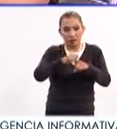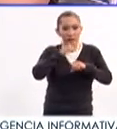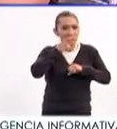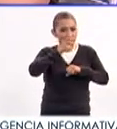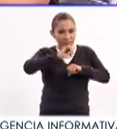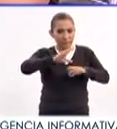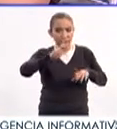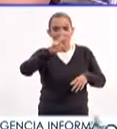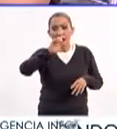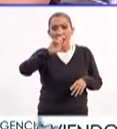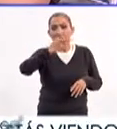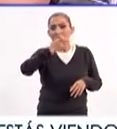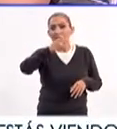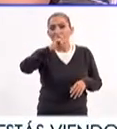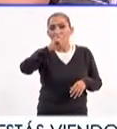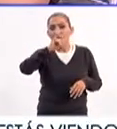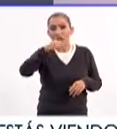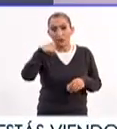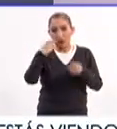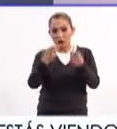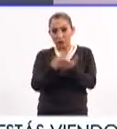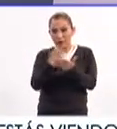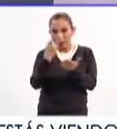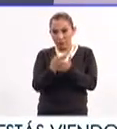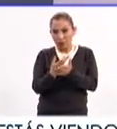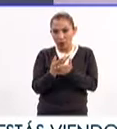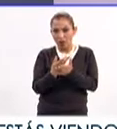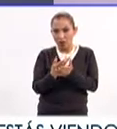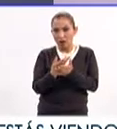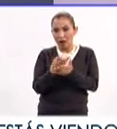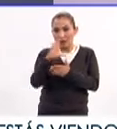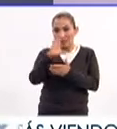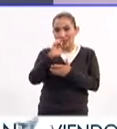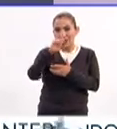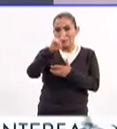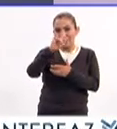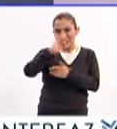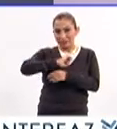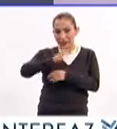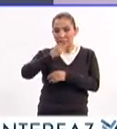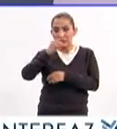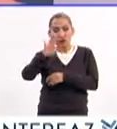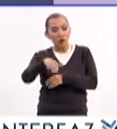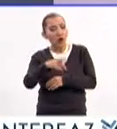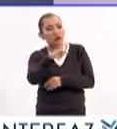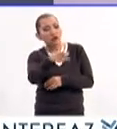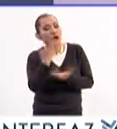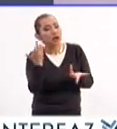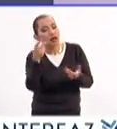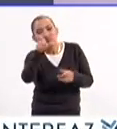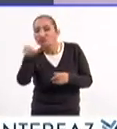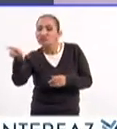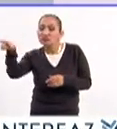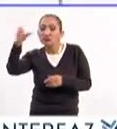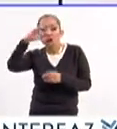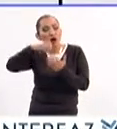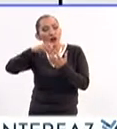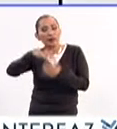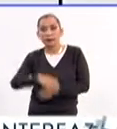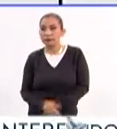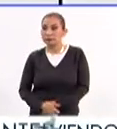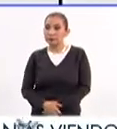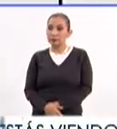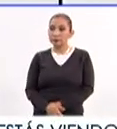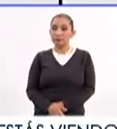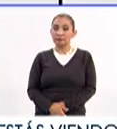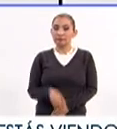Elena Poniatowska cuando le dieron el premio Cervantes en España, le dijeron, oye, ¿qué imagen tiene de Cortés? Obviamente